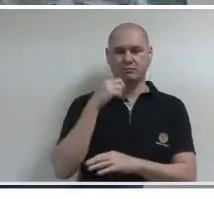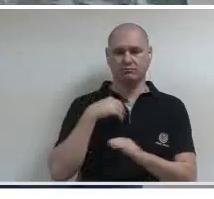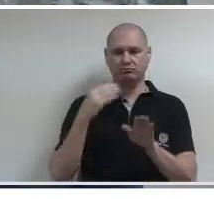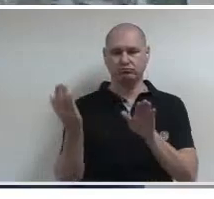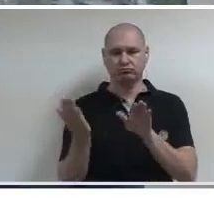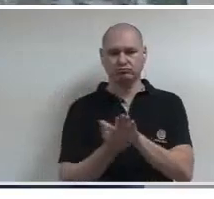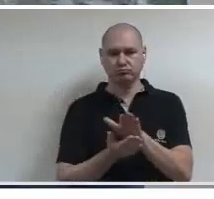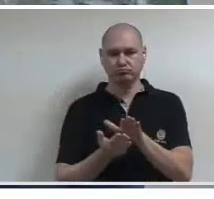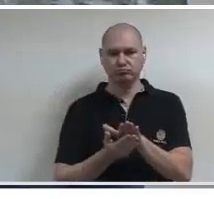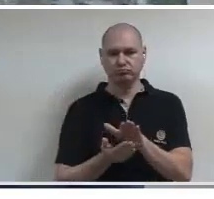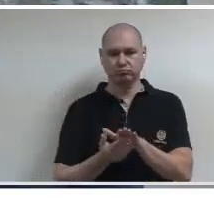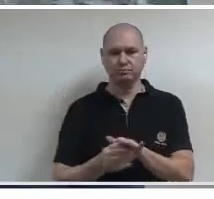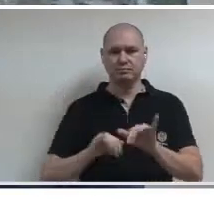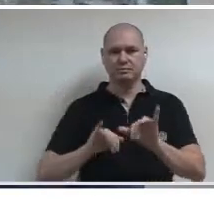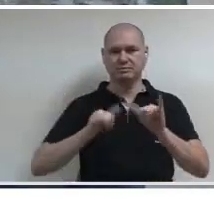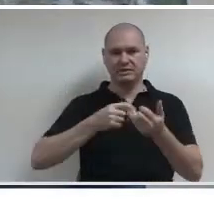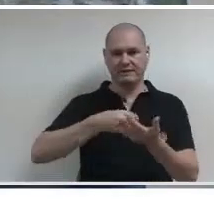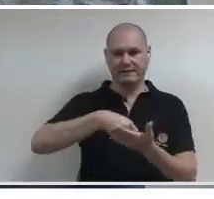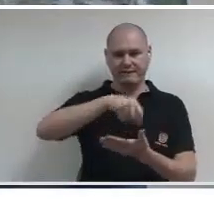UPE Árabe ABI.